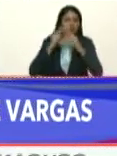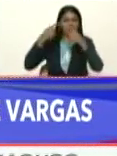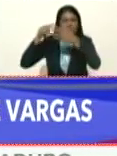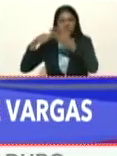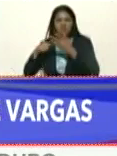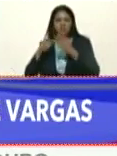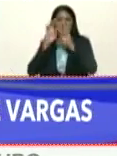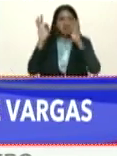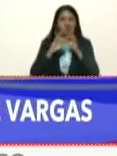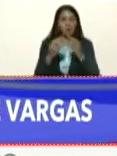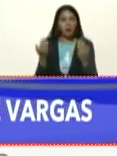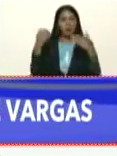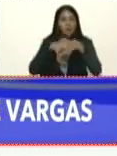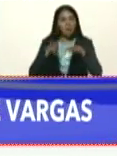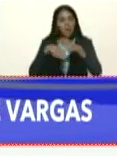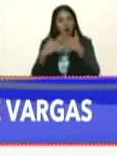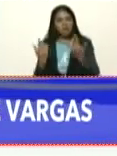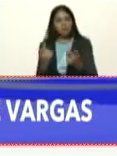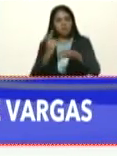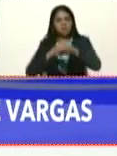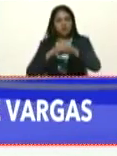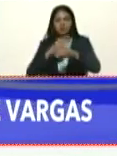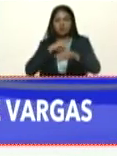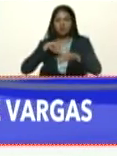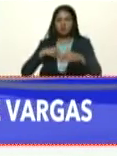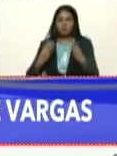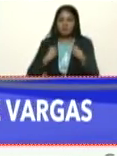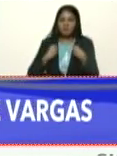momentos, inclusive en este tiempo que estamos viviendo.